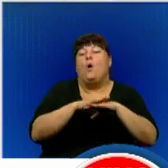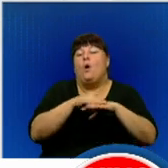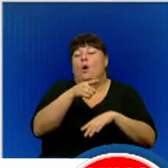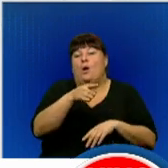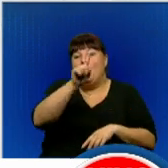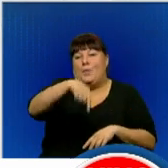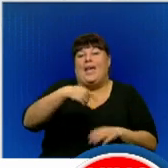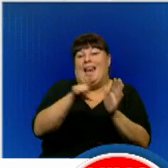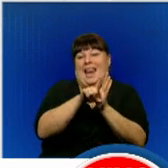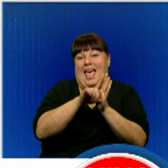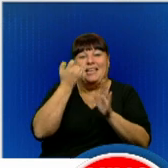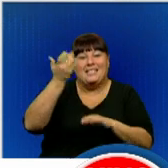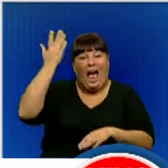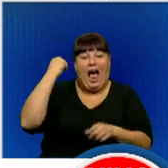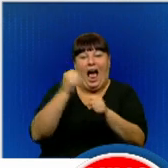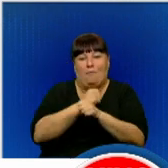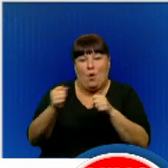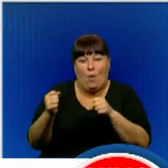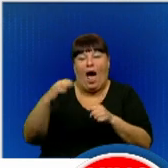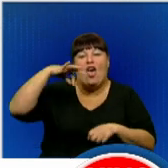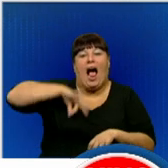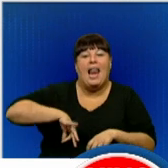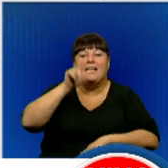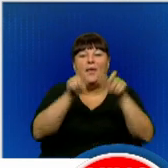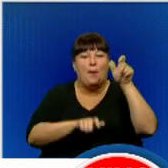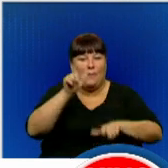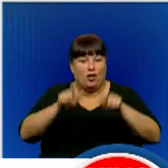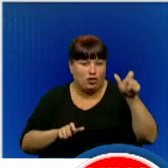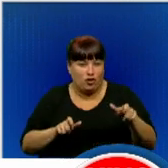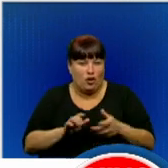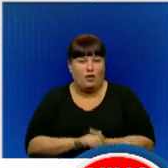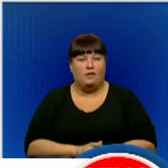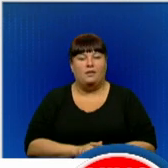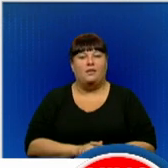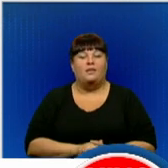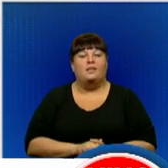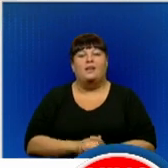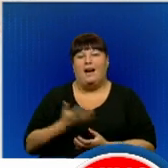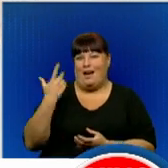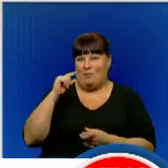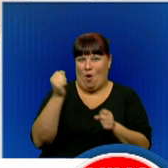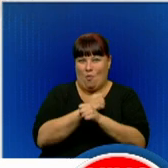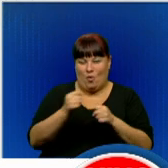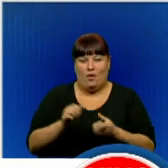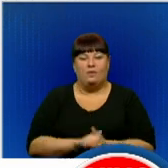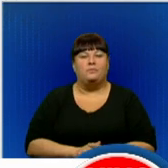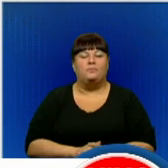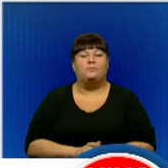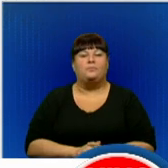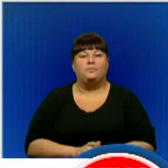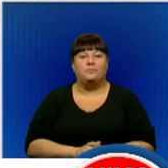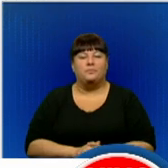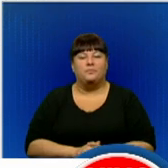la ley que hemos aprobado respecto a la ganancia de personas este hace muy poco tiempo quiero